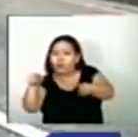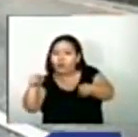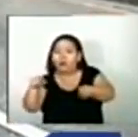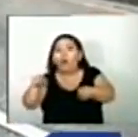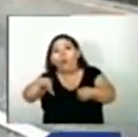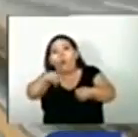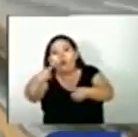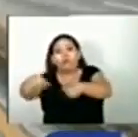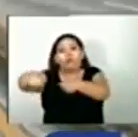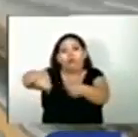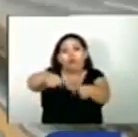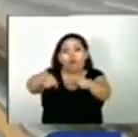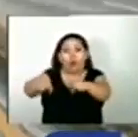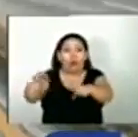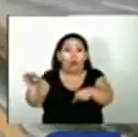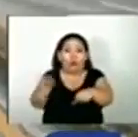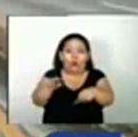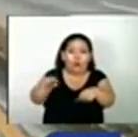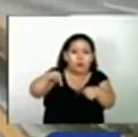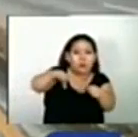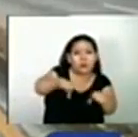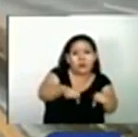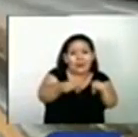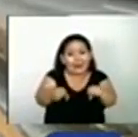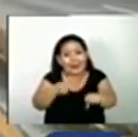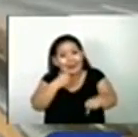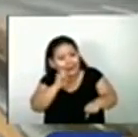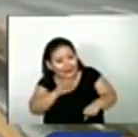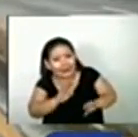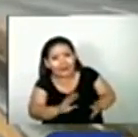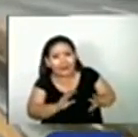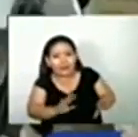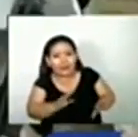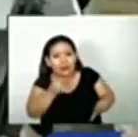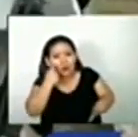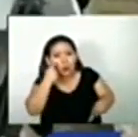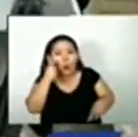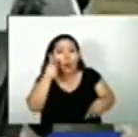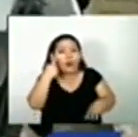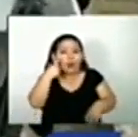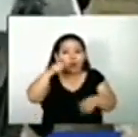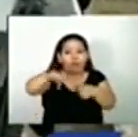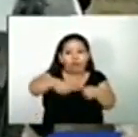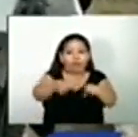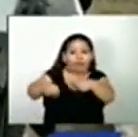él. Entonces los dos, que los trataban de como salvaguardarlo ahí.